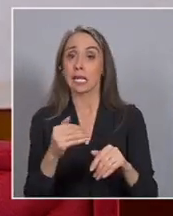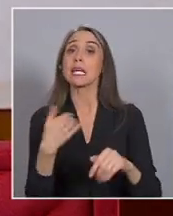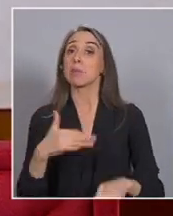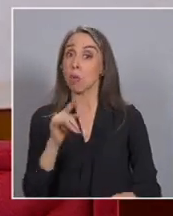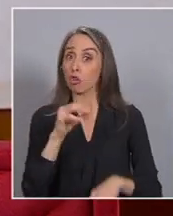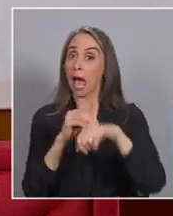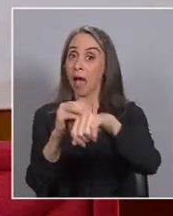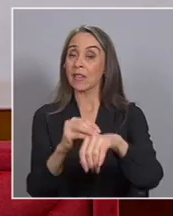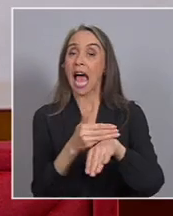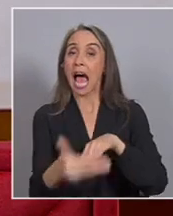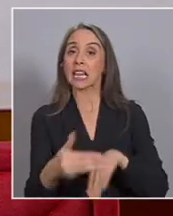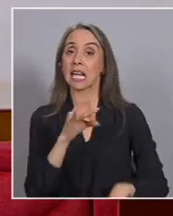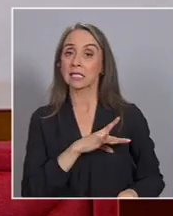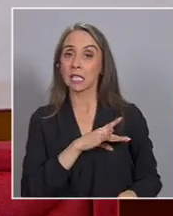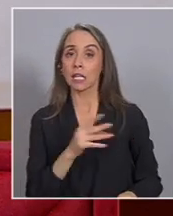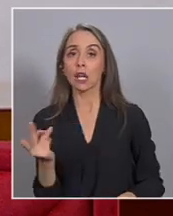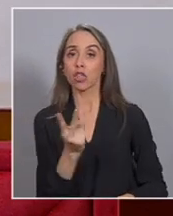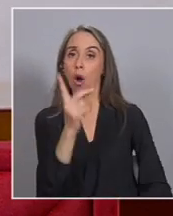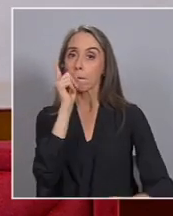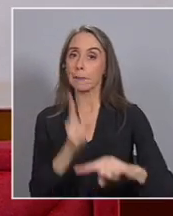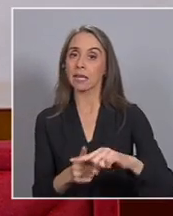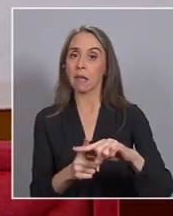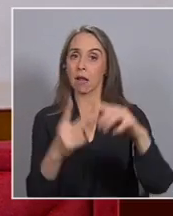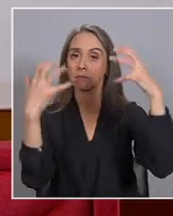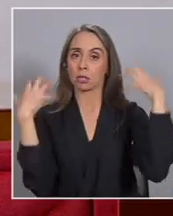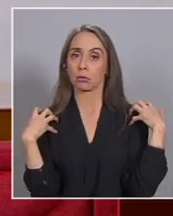atrasados, en corresponsabilidad.